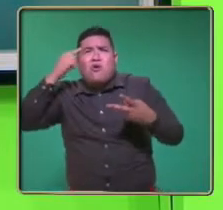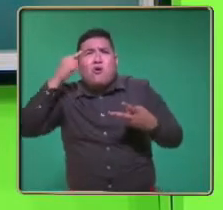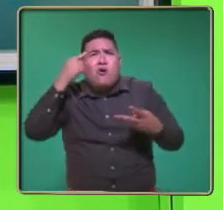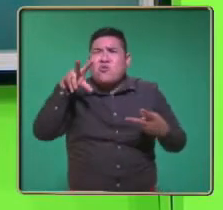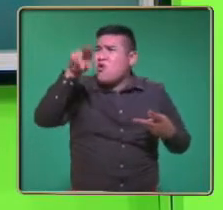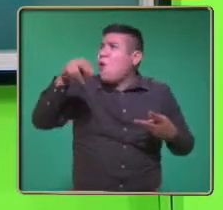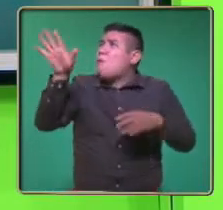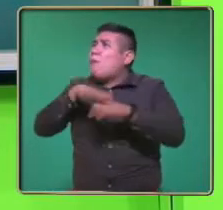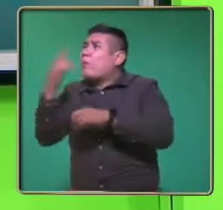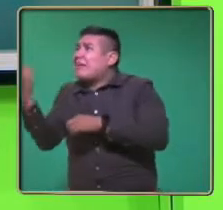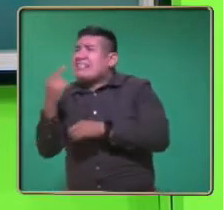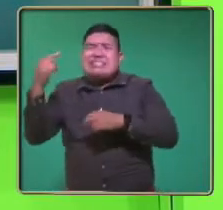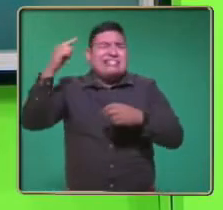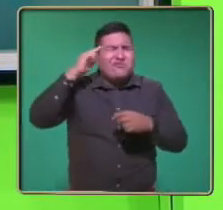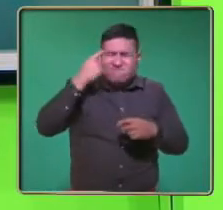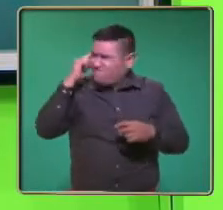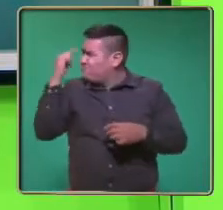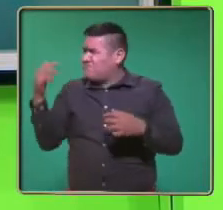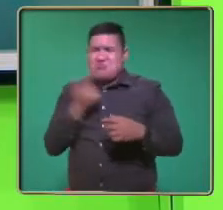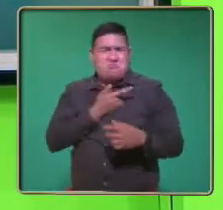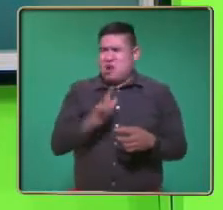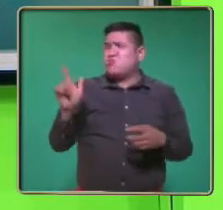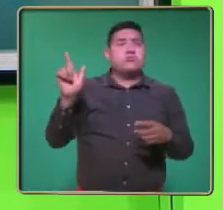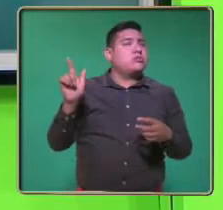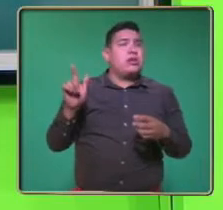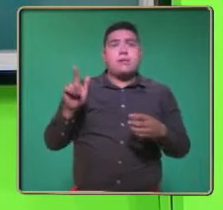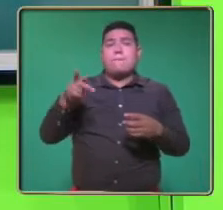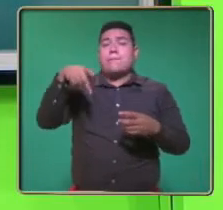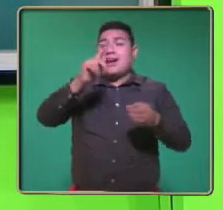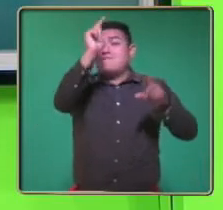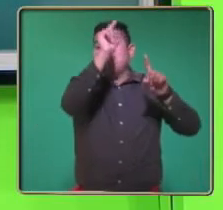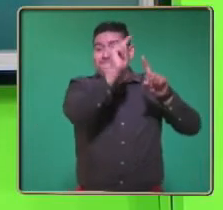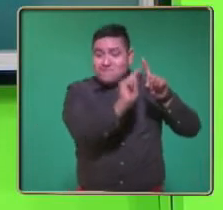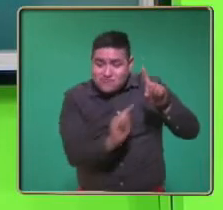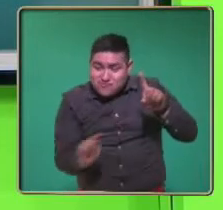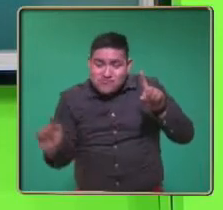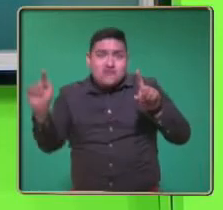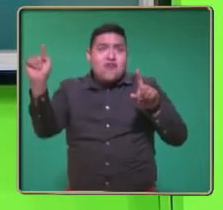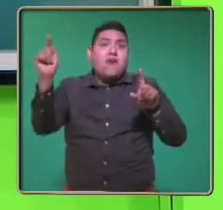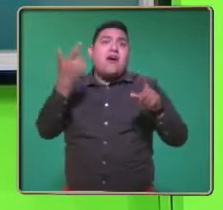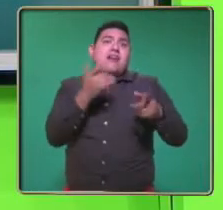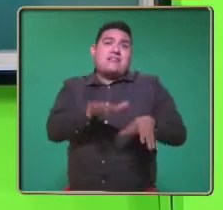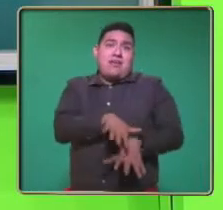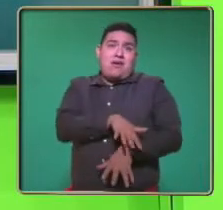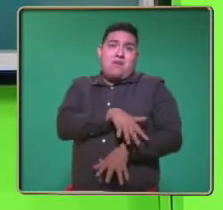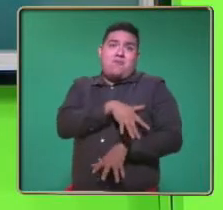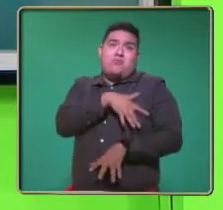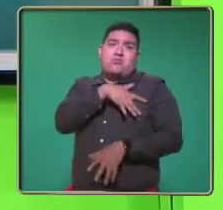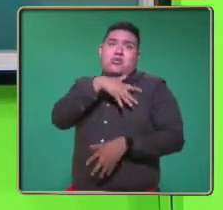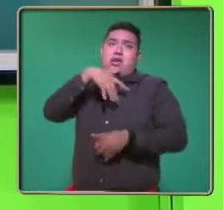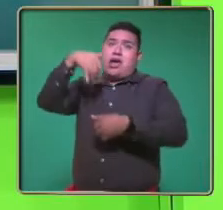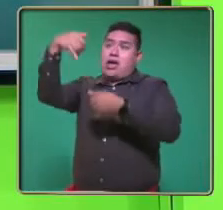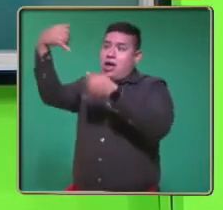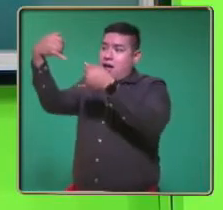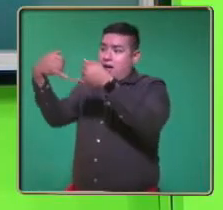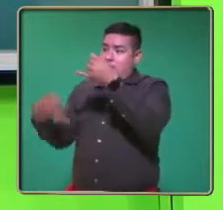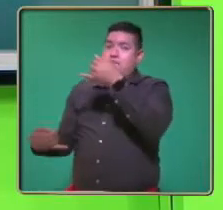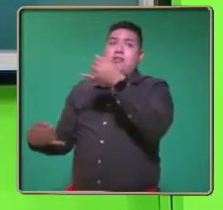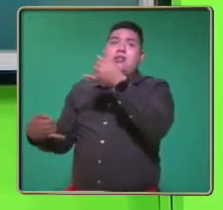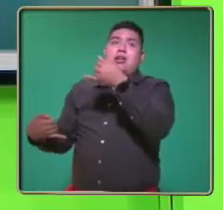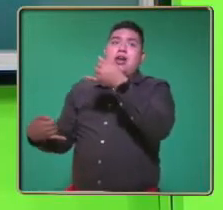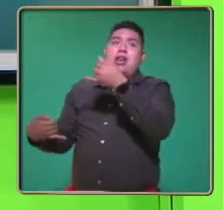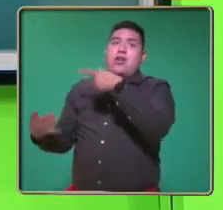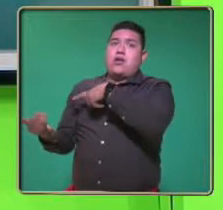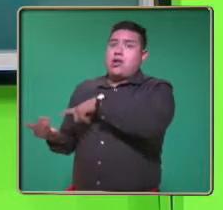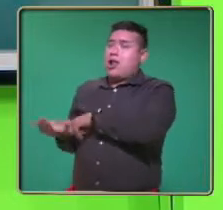por qué, de tener que aceptarlo. Sin embargo, todas estas emociones negativas nos llevan al final del camino,